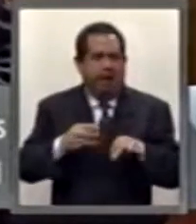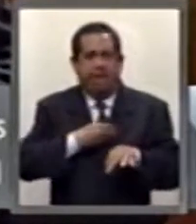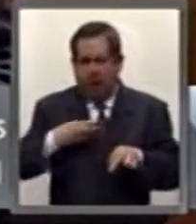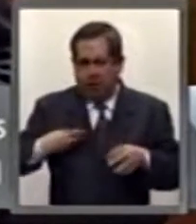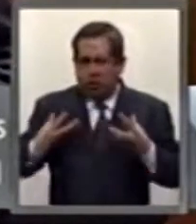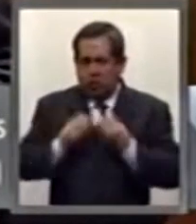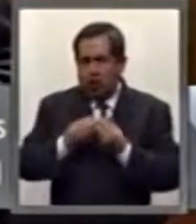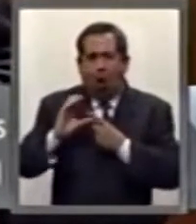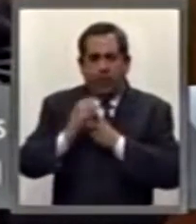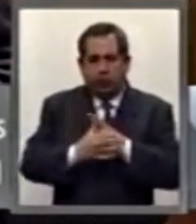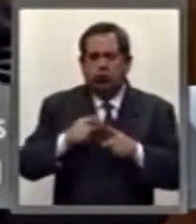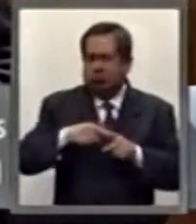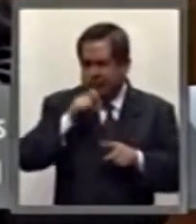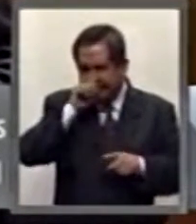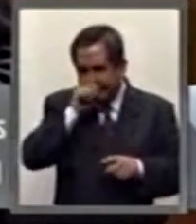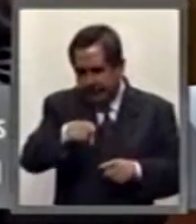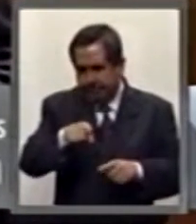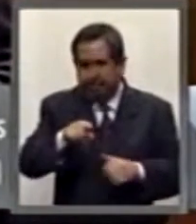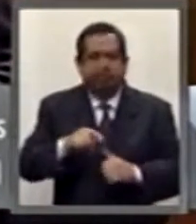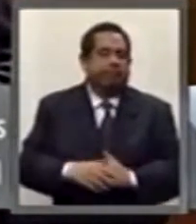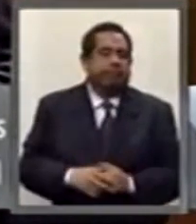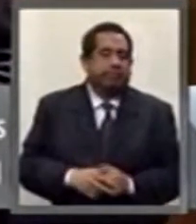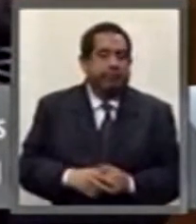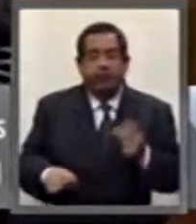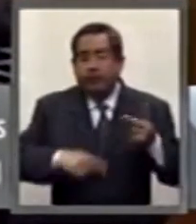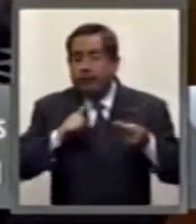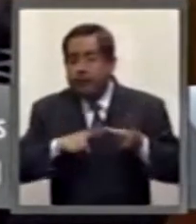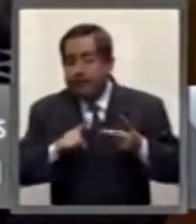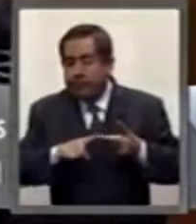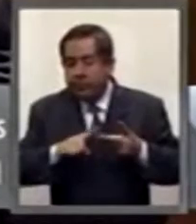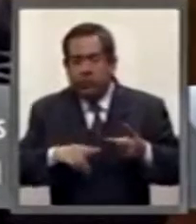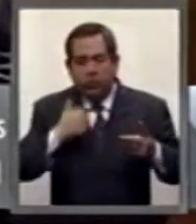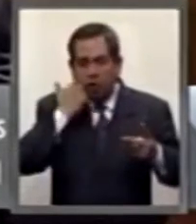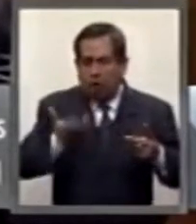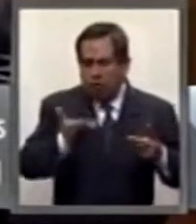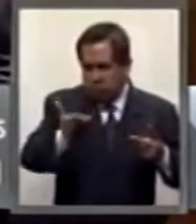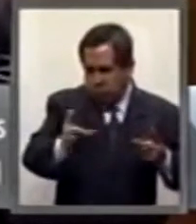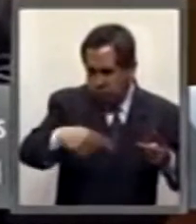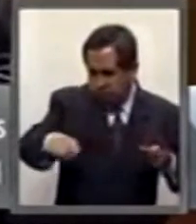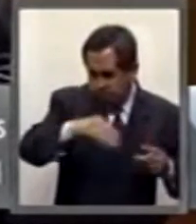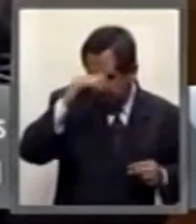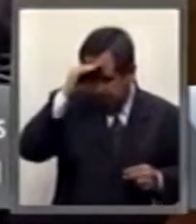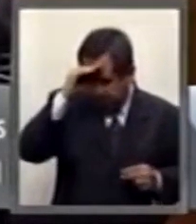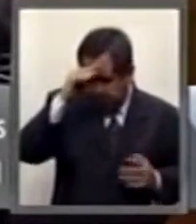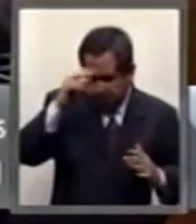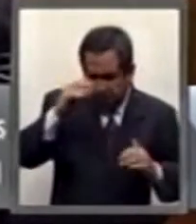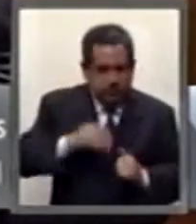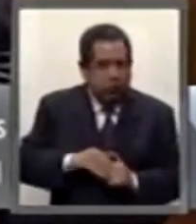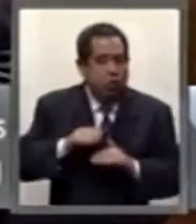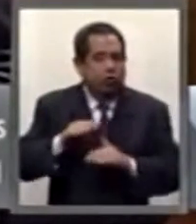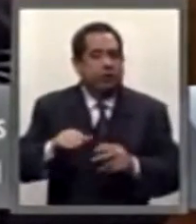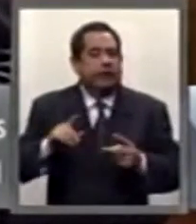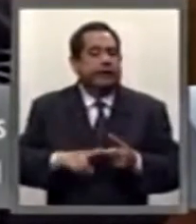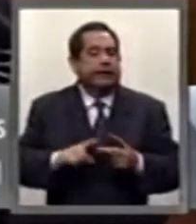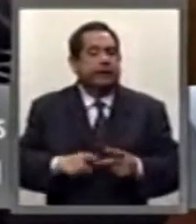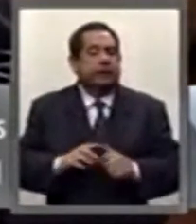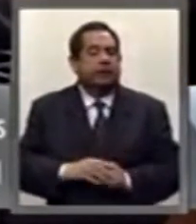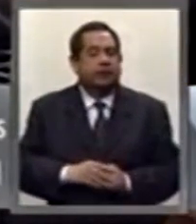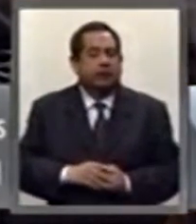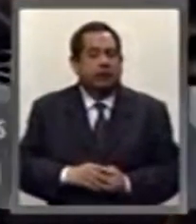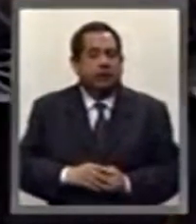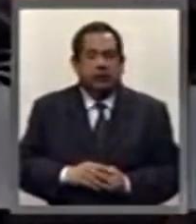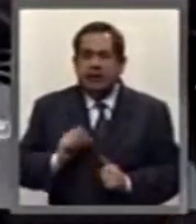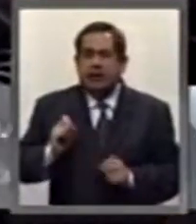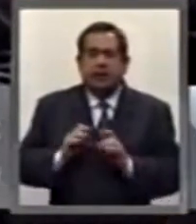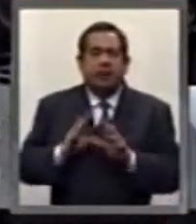de la comisión en ese sentido. El segundo punto que quiero ponerles a consideración es referente a los